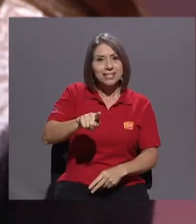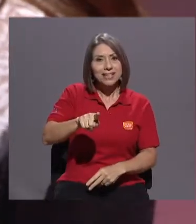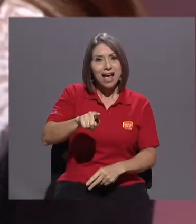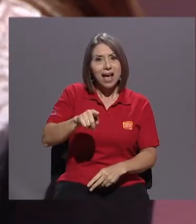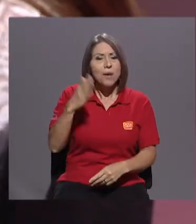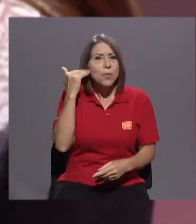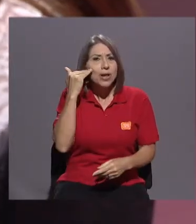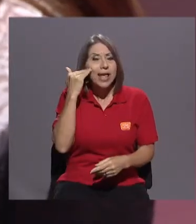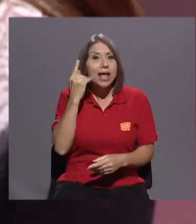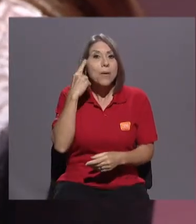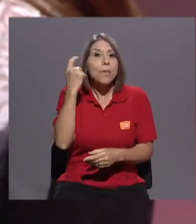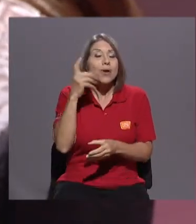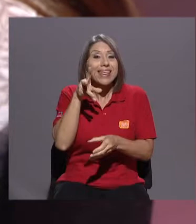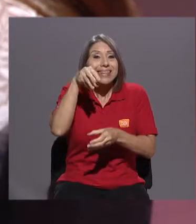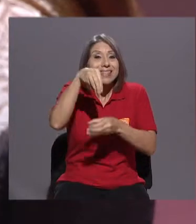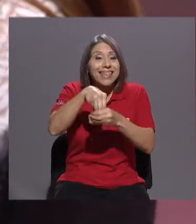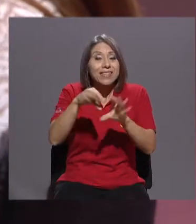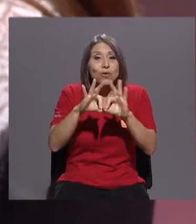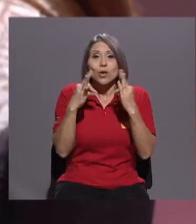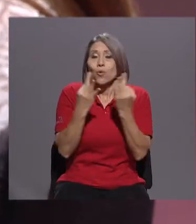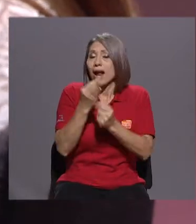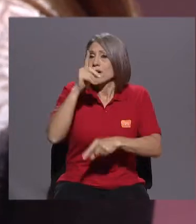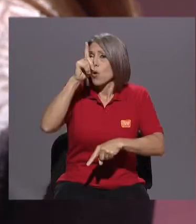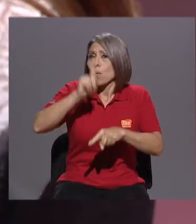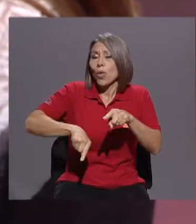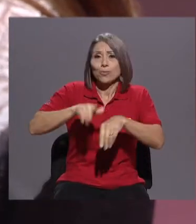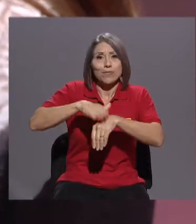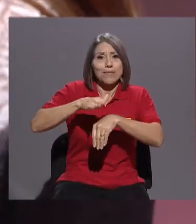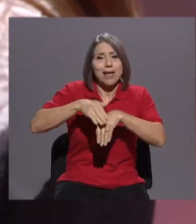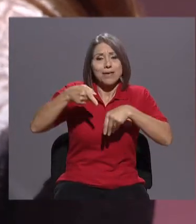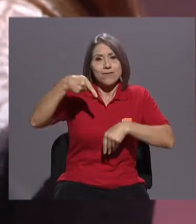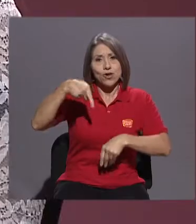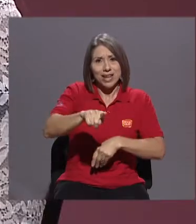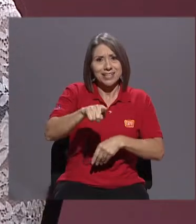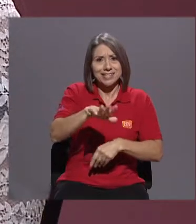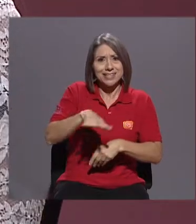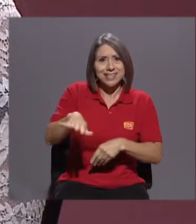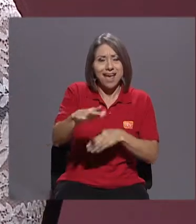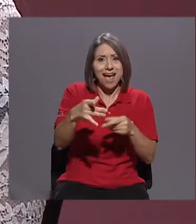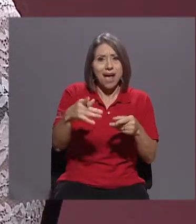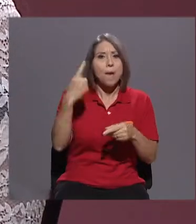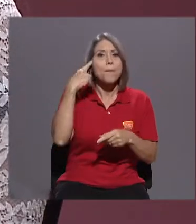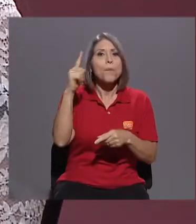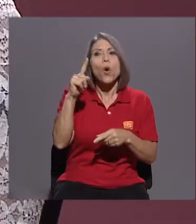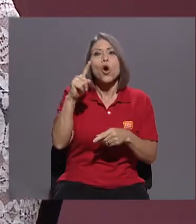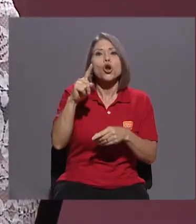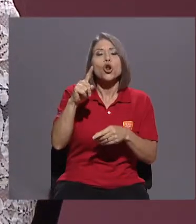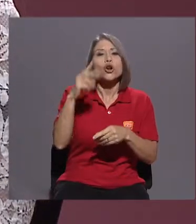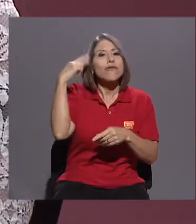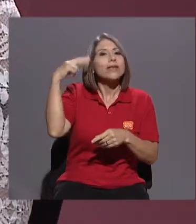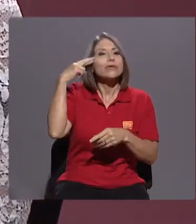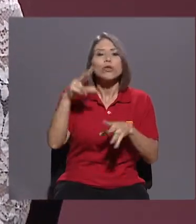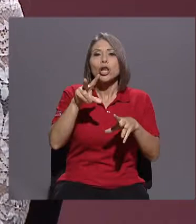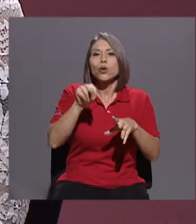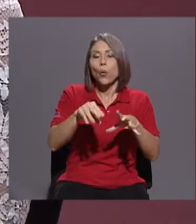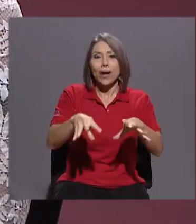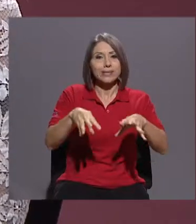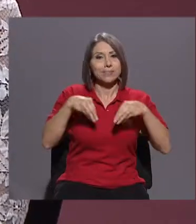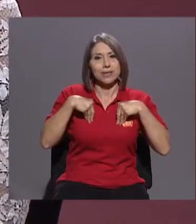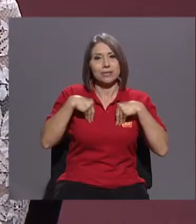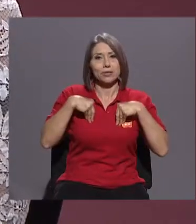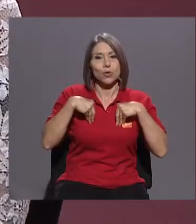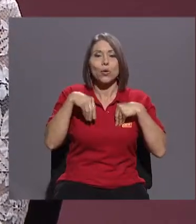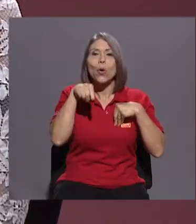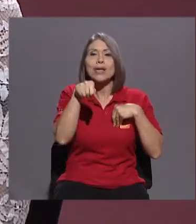Es que dentro del hogar No podemos permitir La violencia Que se da Por justamente Esa no aceptación O este